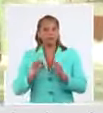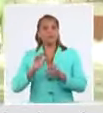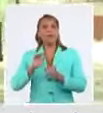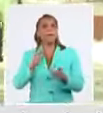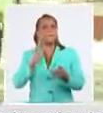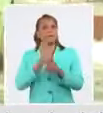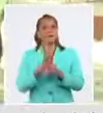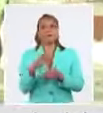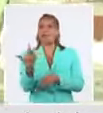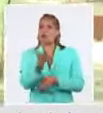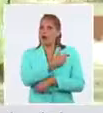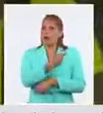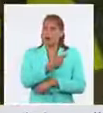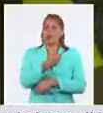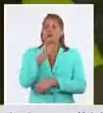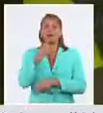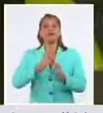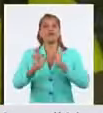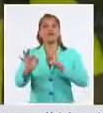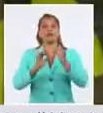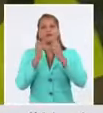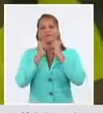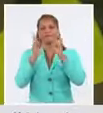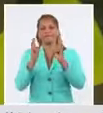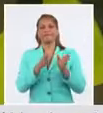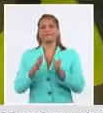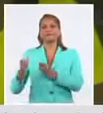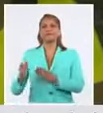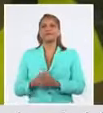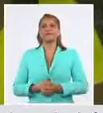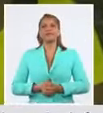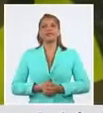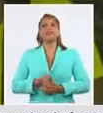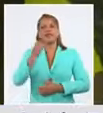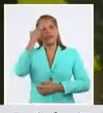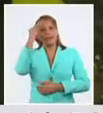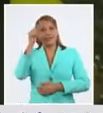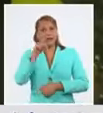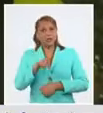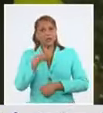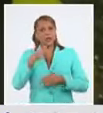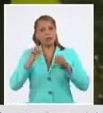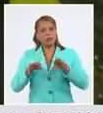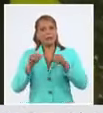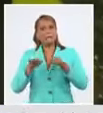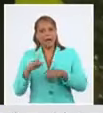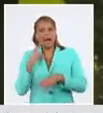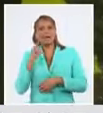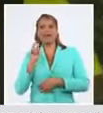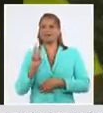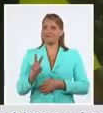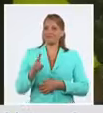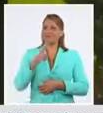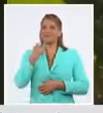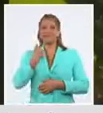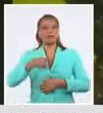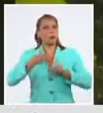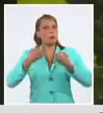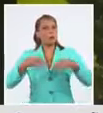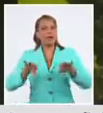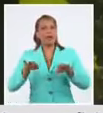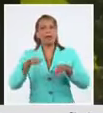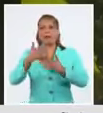una vacuna, un seguro de vida. Gracias a eso, bueno, creo que podemos estar aquí ahora en el parque, podemos salir, se abrió más o menos la normalidad, los casos han